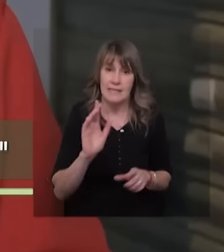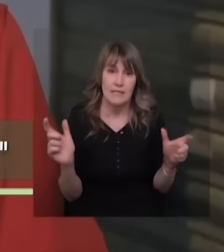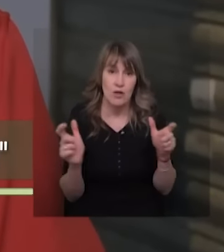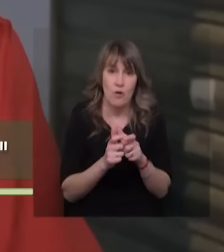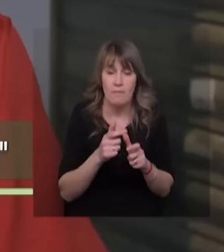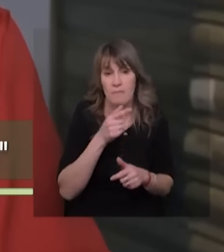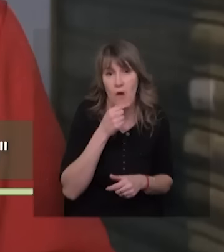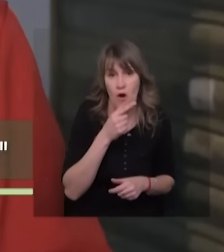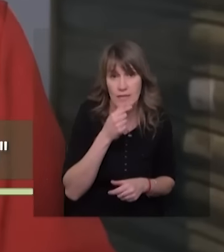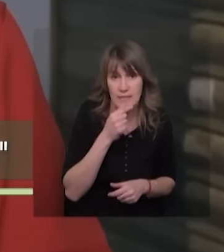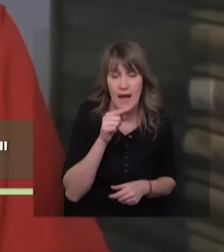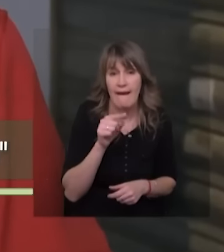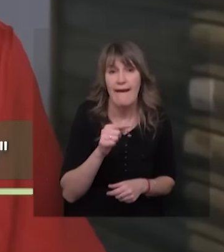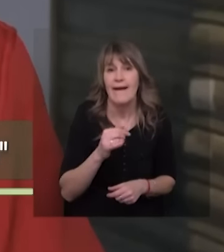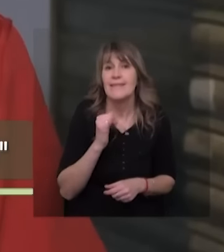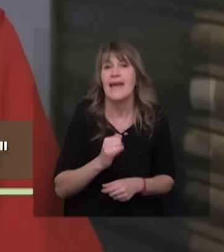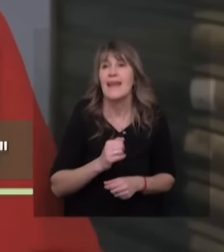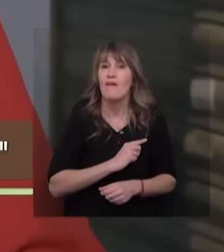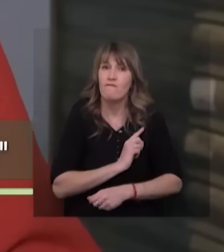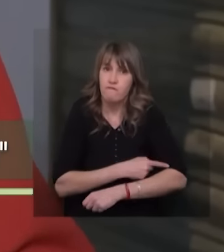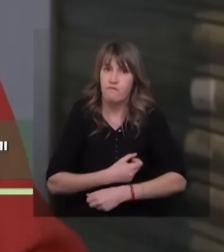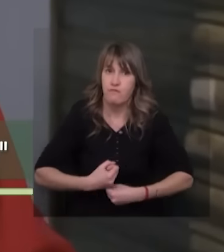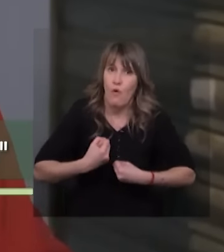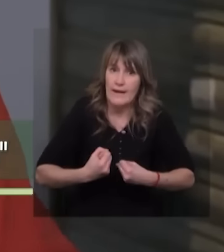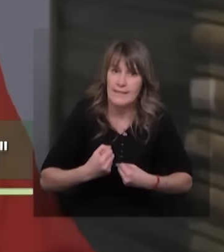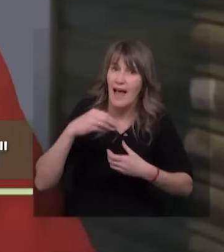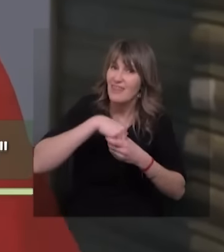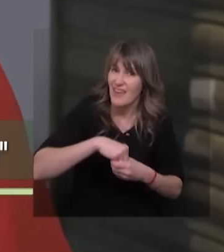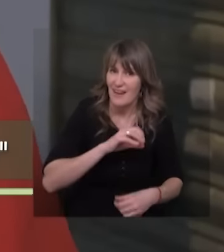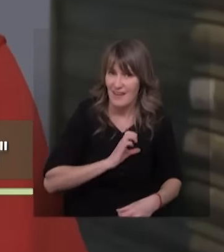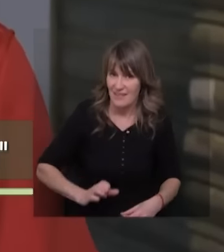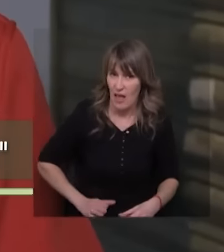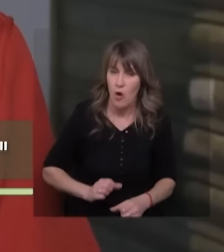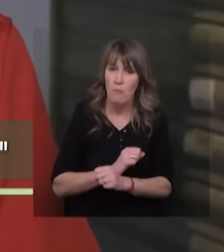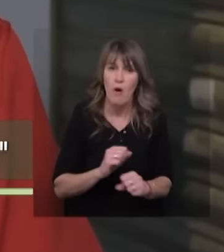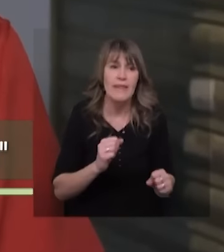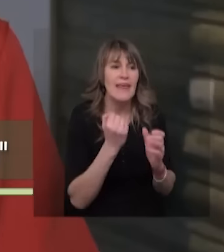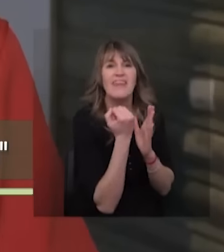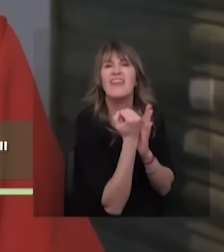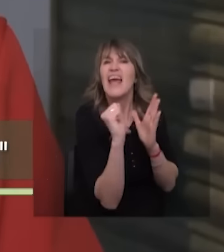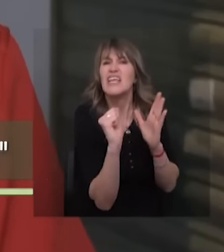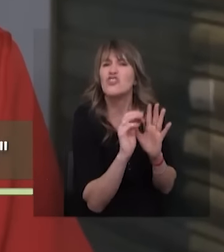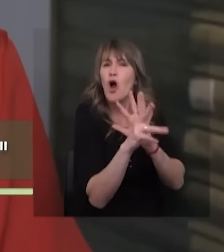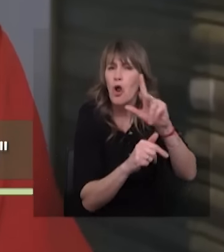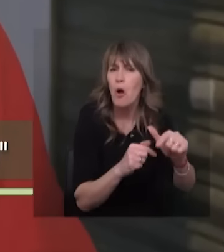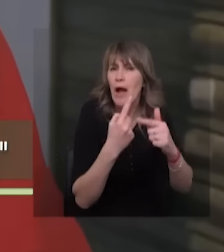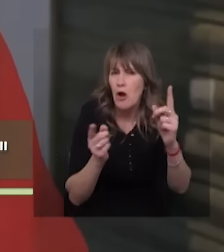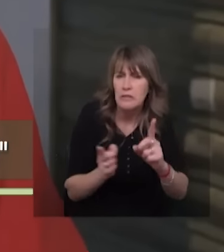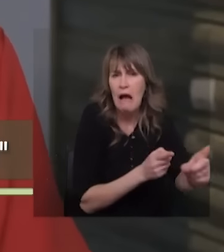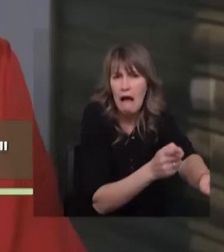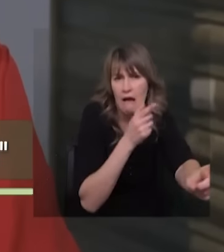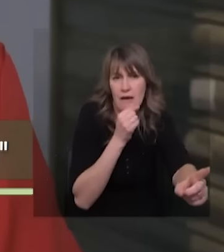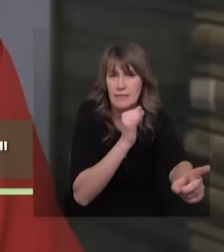eh de la de fuerza del Estado una y como dije una cosa es que se use para reprimir el delito y otra que se utilice contra